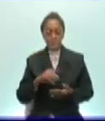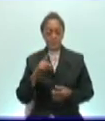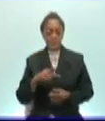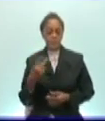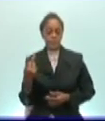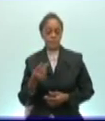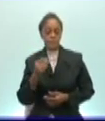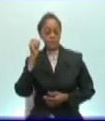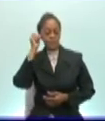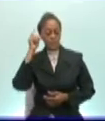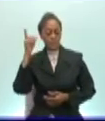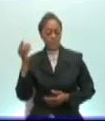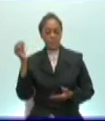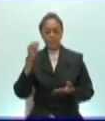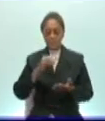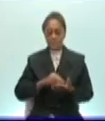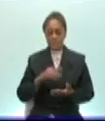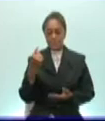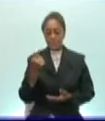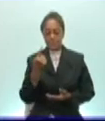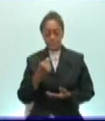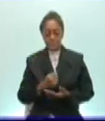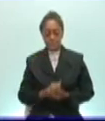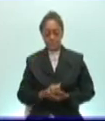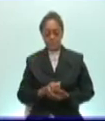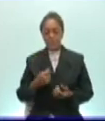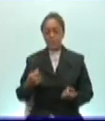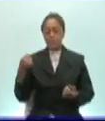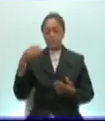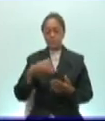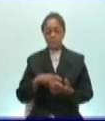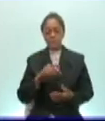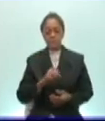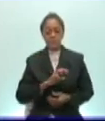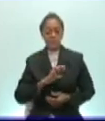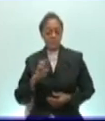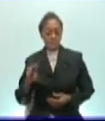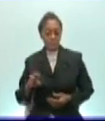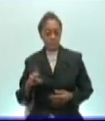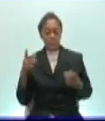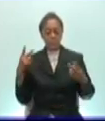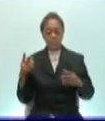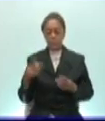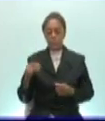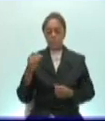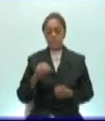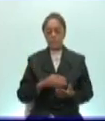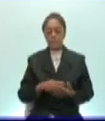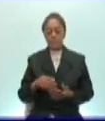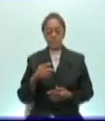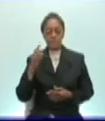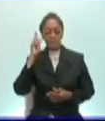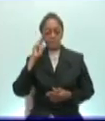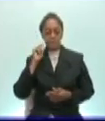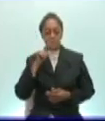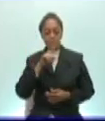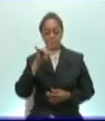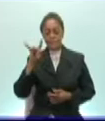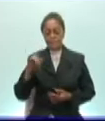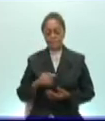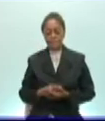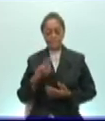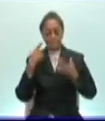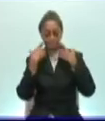ideas que yo les había señalado, ahí tienen la primera. La intervención es el resultado de la política yanqui hacia Cuba a lo largo del siglo XIX. Eso es